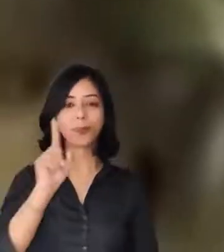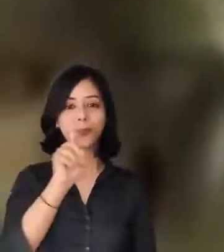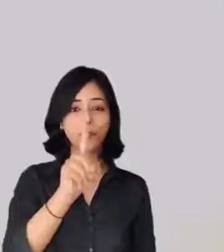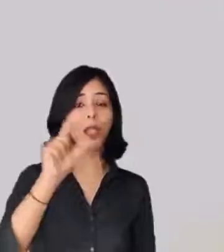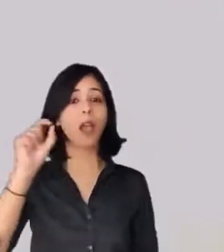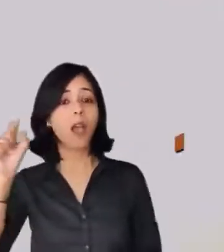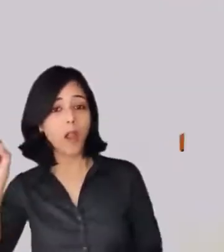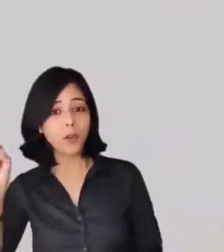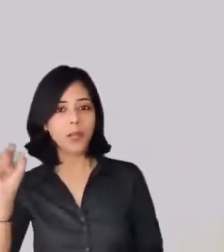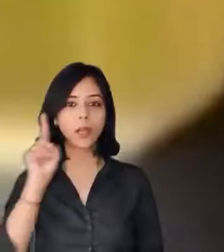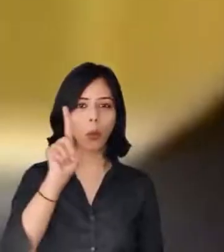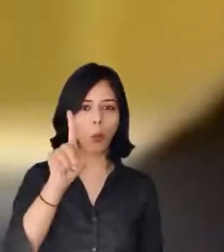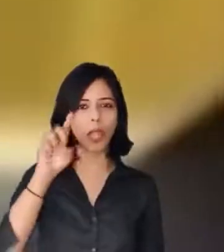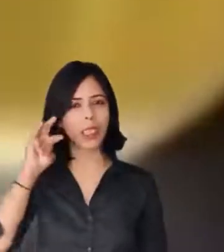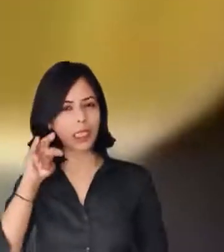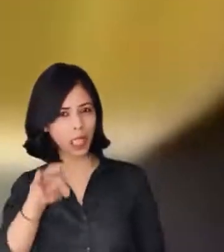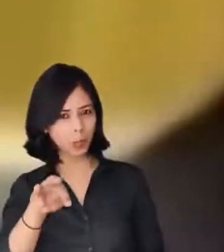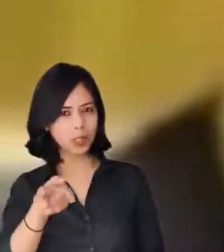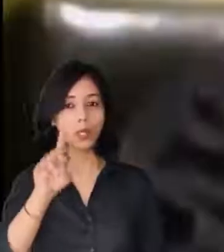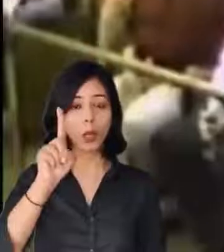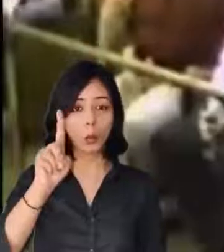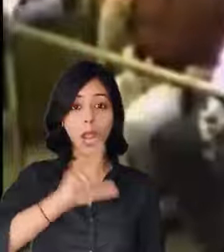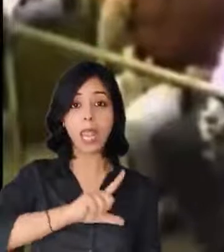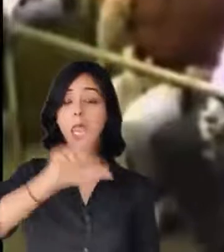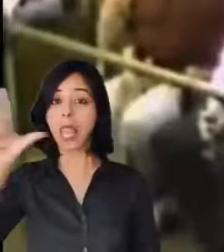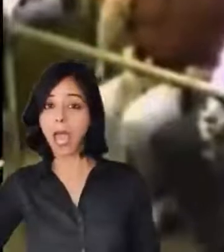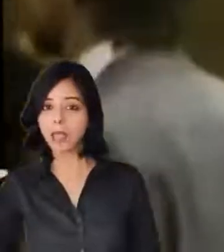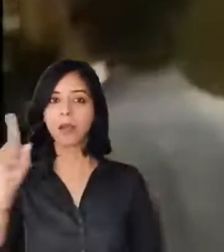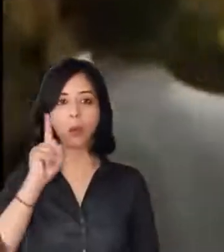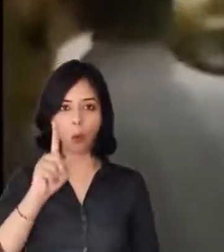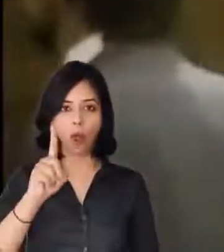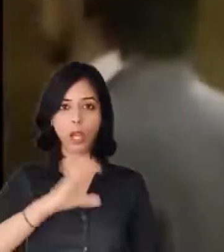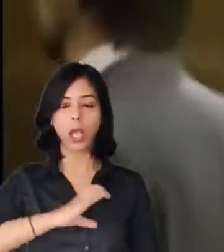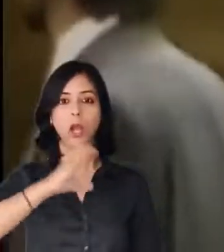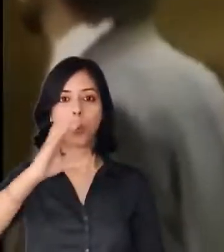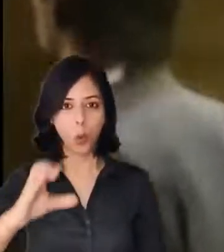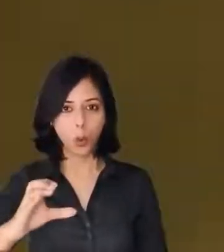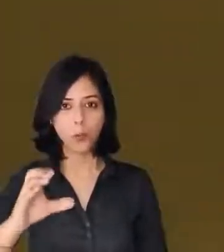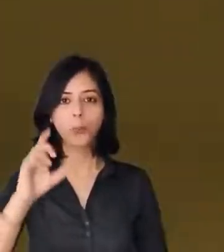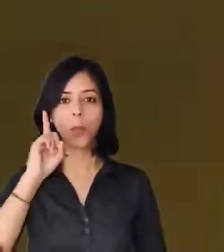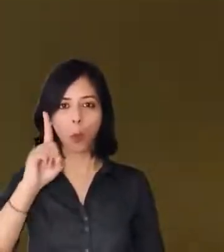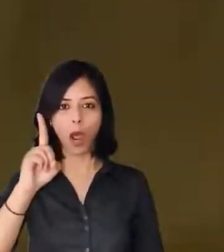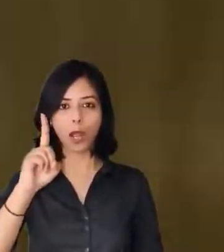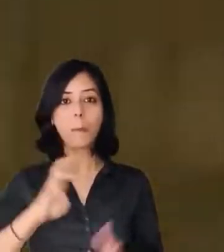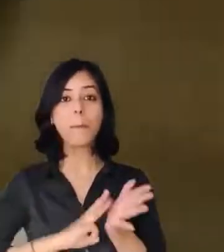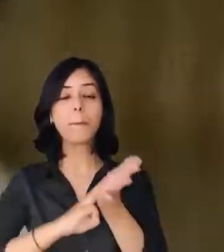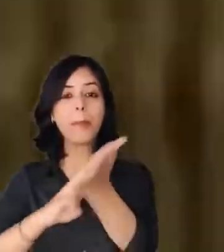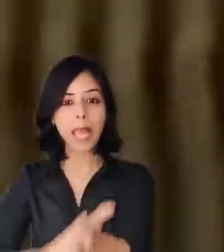El juez James Kilbane dejó en claro que coincidía con el veredicto del jurado al darle a Brown la condena